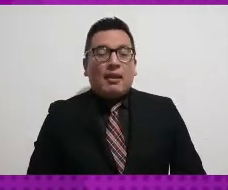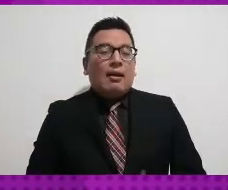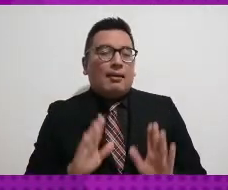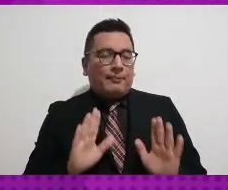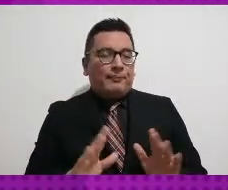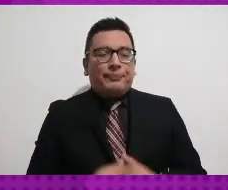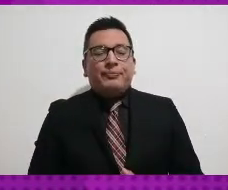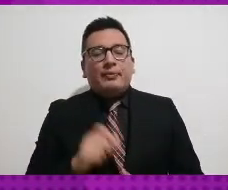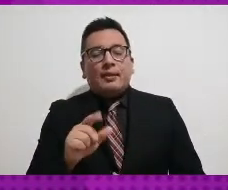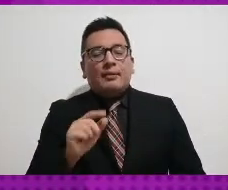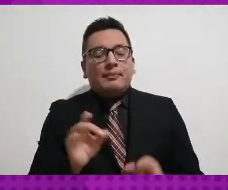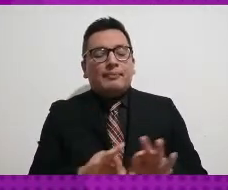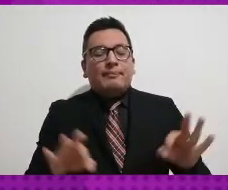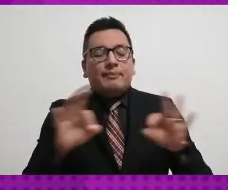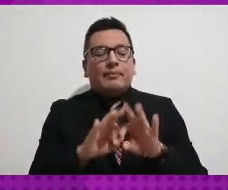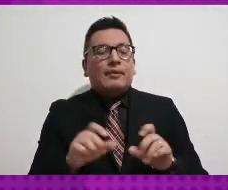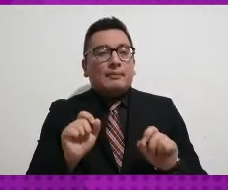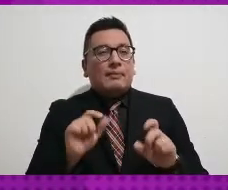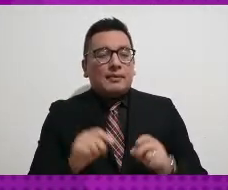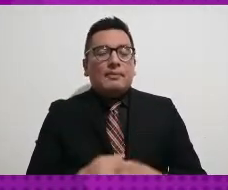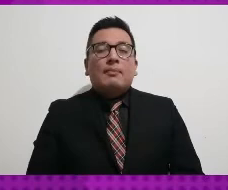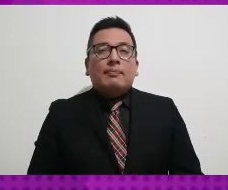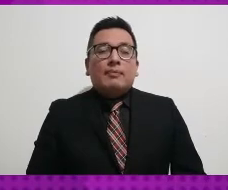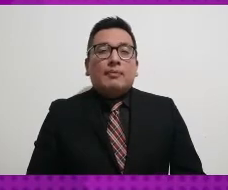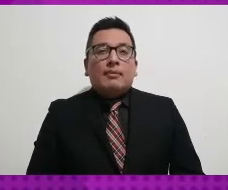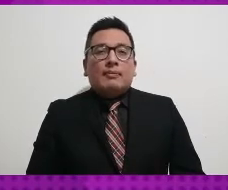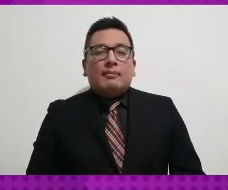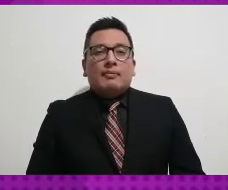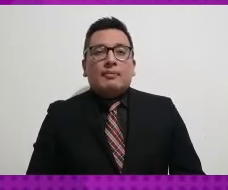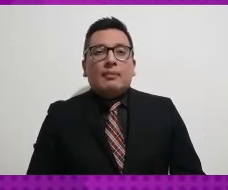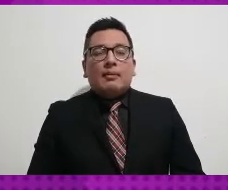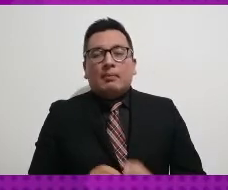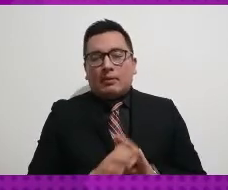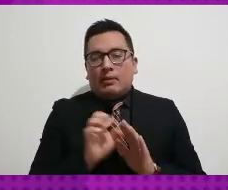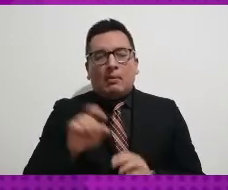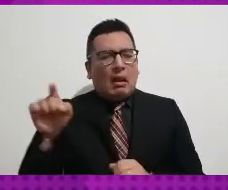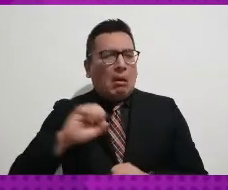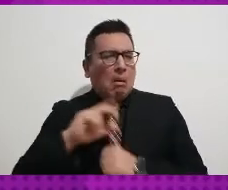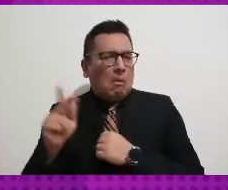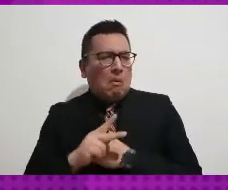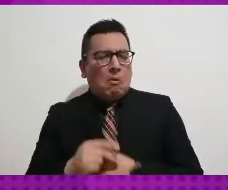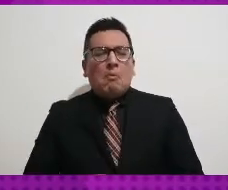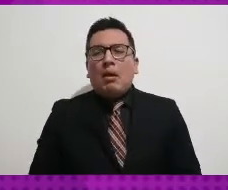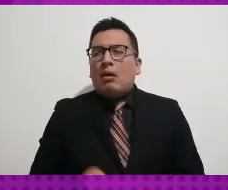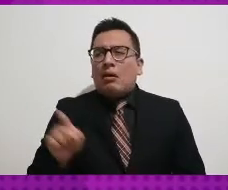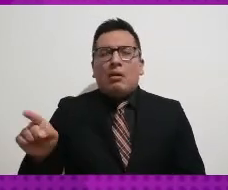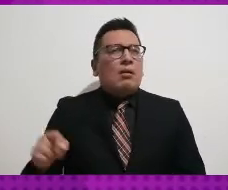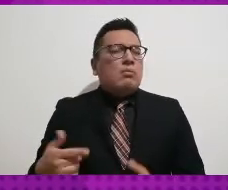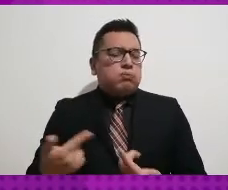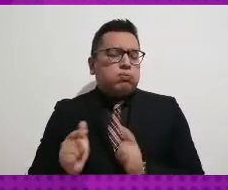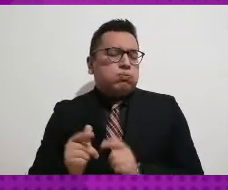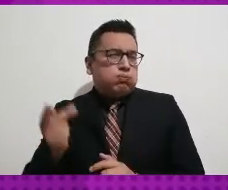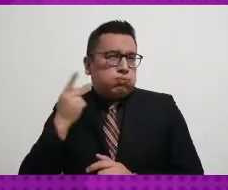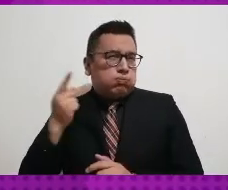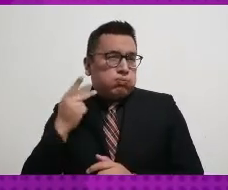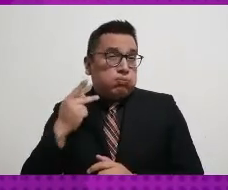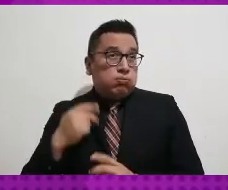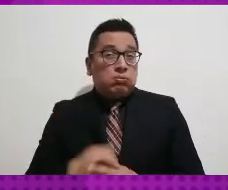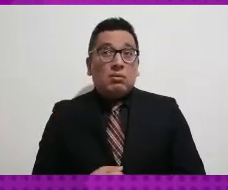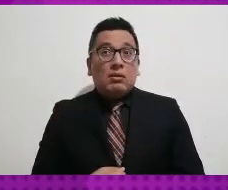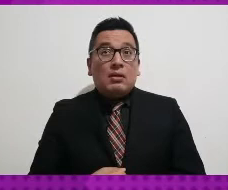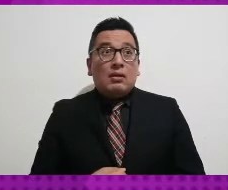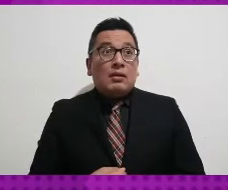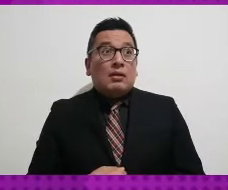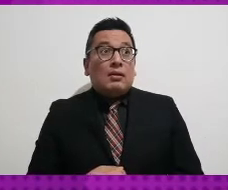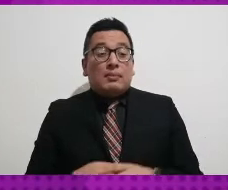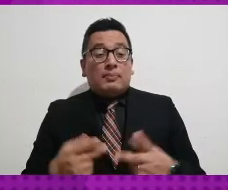muy importante, que a veces no se dice mucho, es que, por ejemplo, en Europa, la preferencia política es un dato personal que